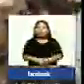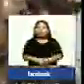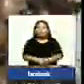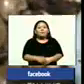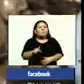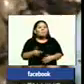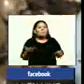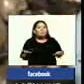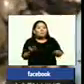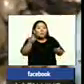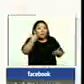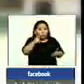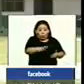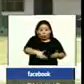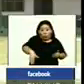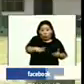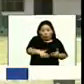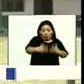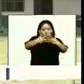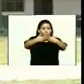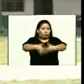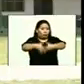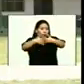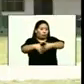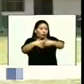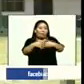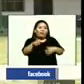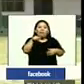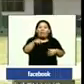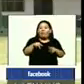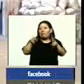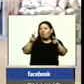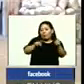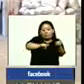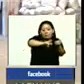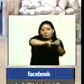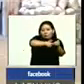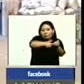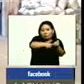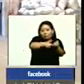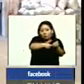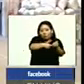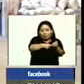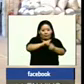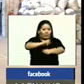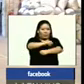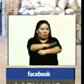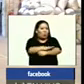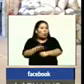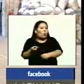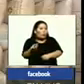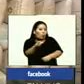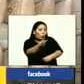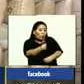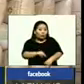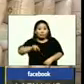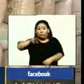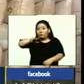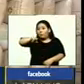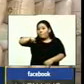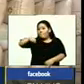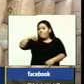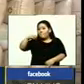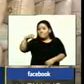Estamos en una planta procesadora de dicha fruta. En este lugar se almacenan más de 3.000